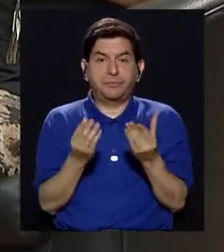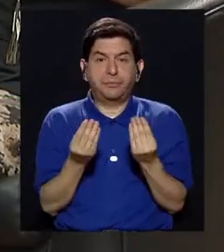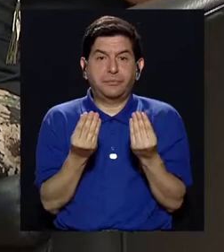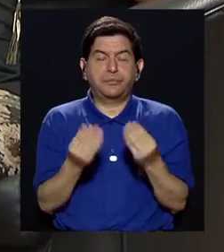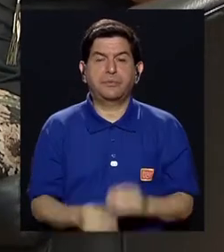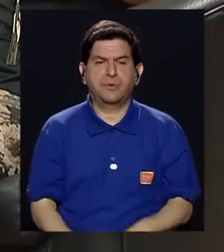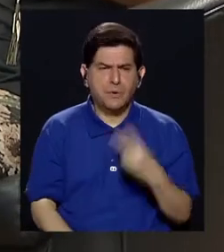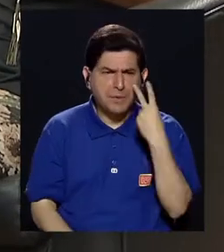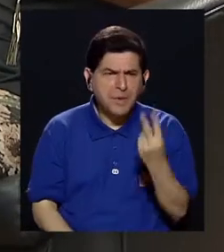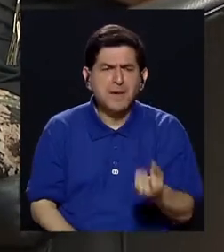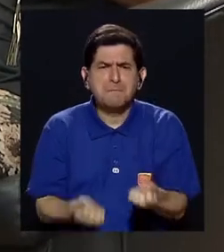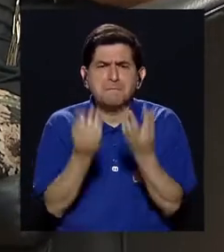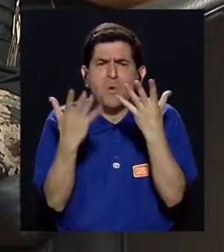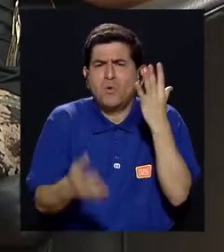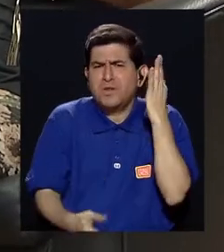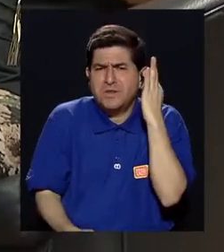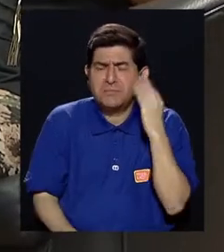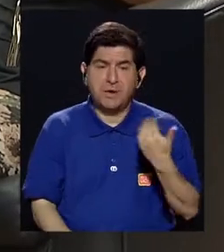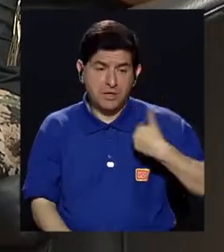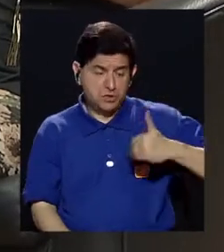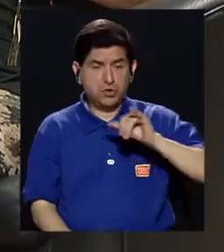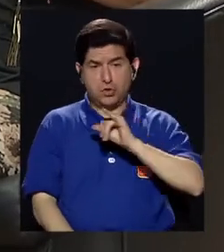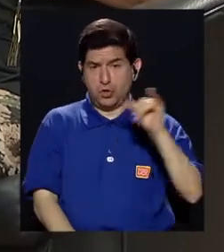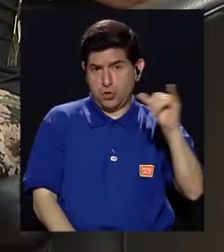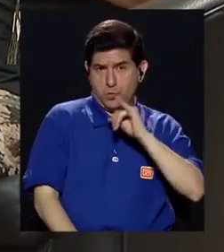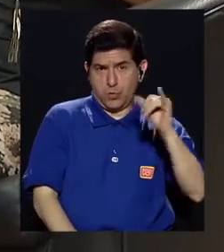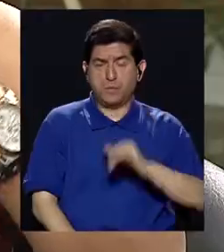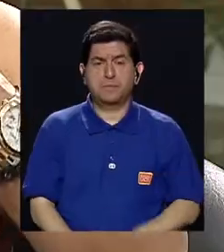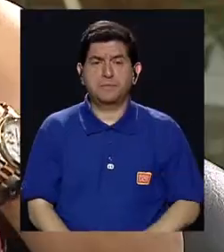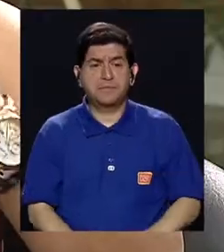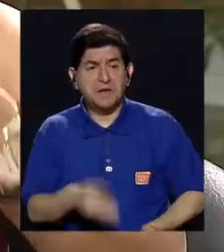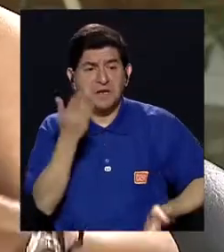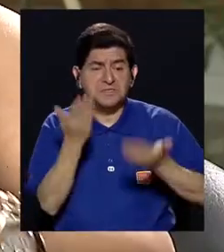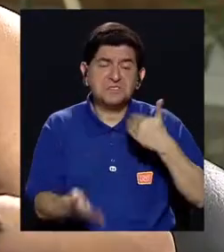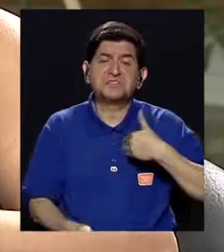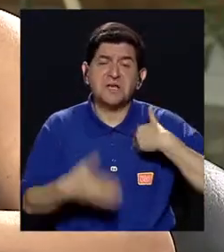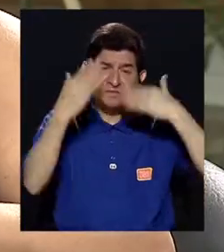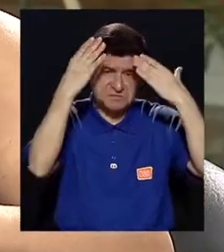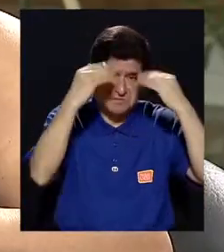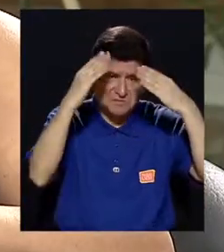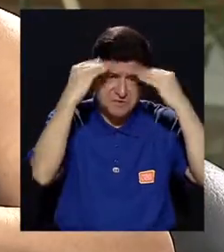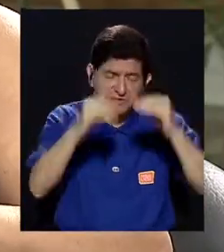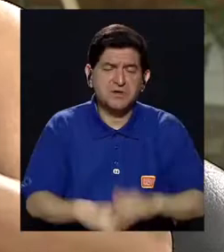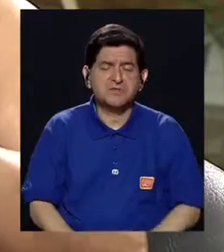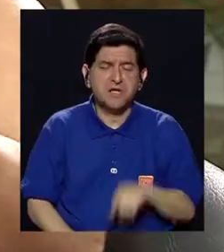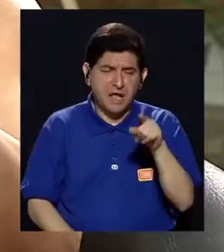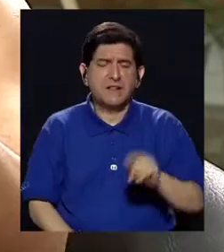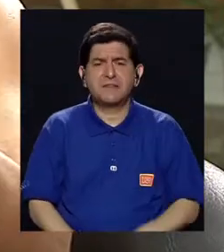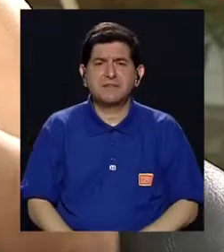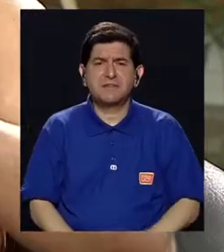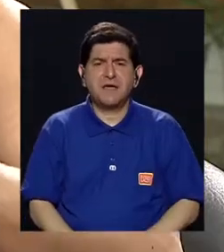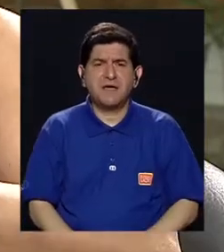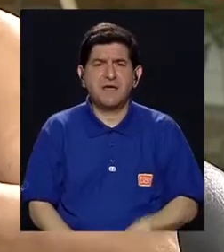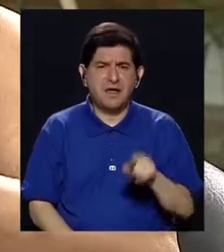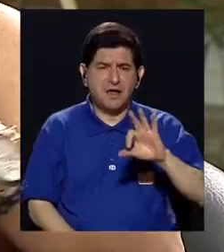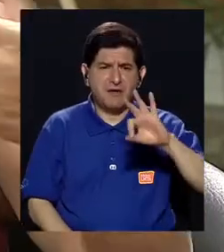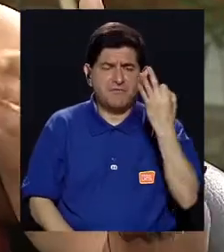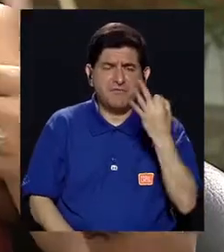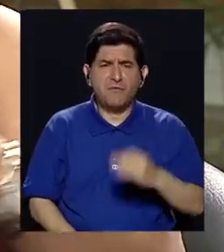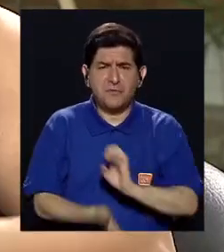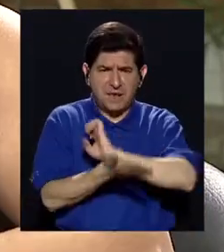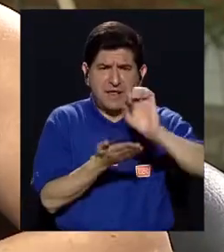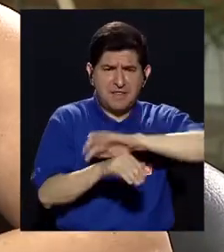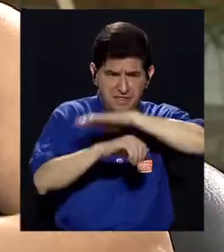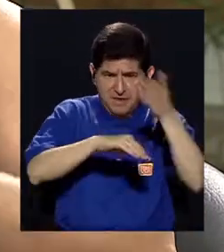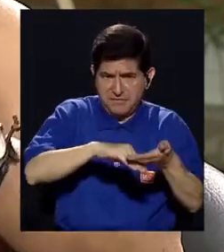que muchas mujeres, algunos hombres, también muchos hombres, podían tener alguna información sobre el anticonceptivo, digamos la más general, y a